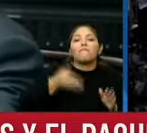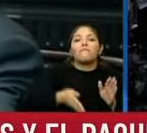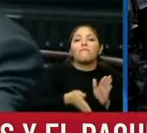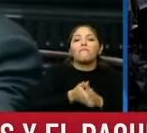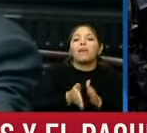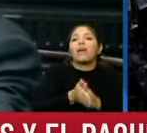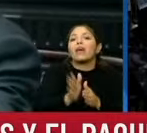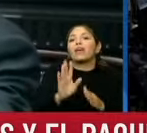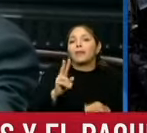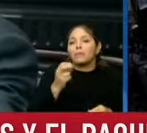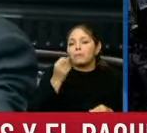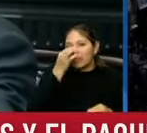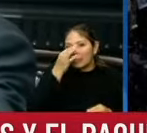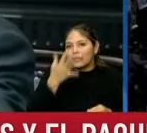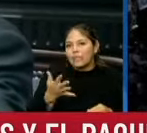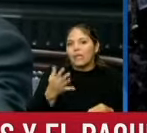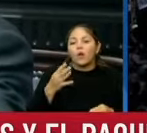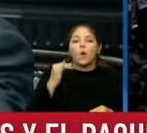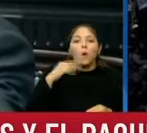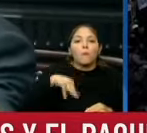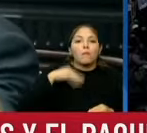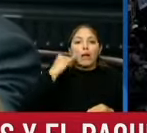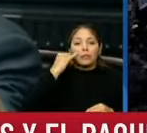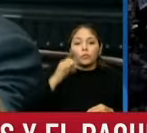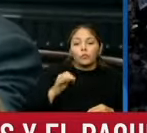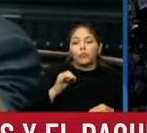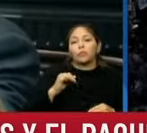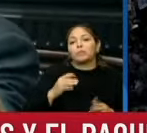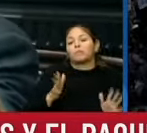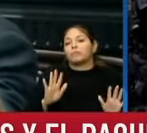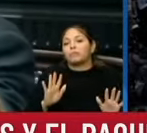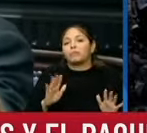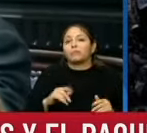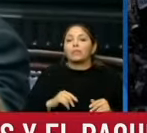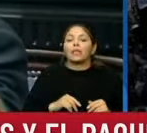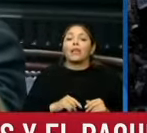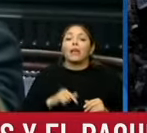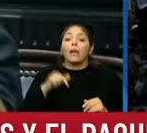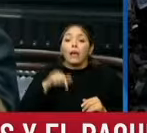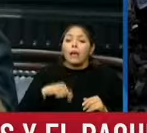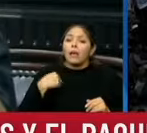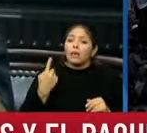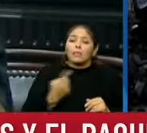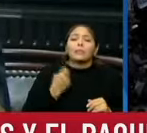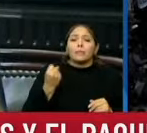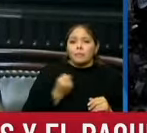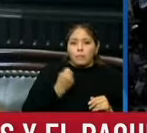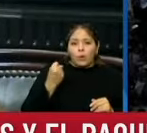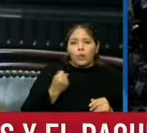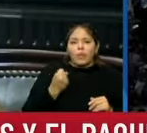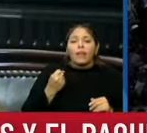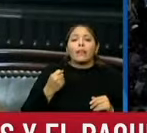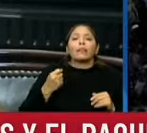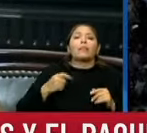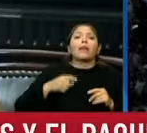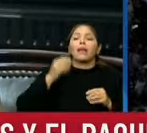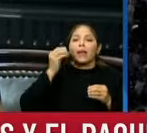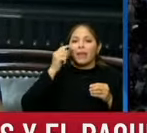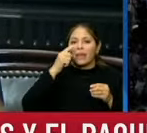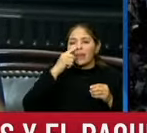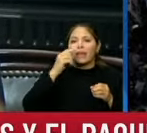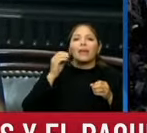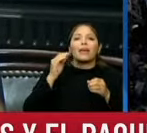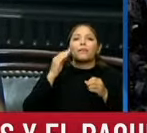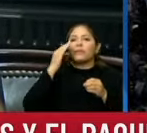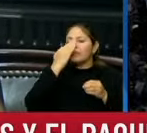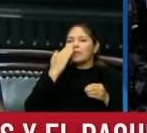Sí, sí, con video. Claro. Creo que con la mamá, sí. ¿No? Están en contra de Máximo Kirchner fuertemente. Sí. Y sobre todo Grey, ¿no? Otra vez sopa. Sí. La verdad que parecía y...